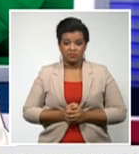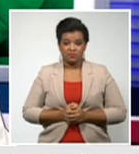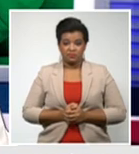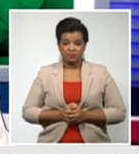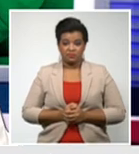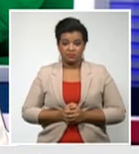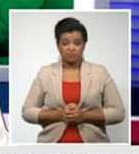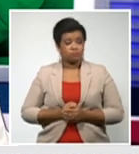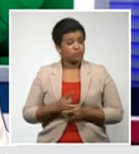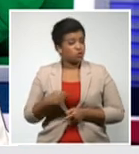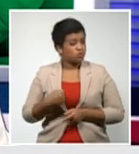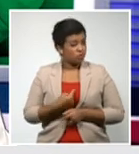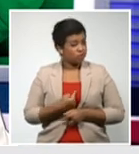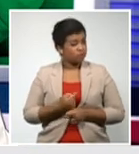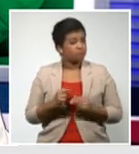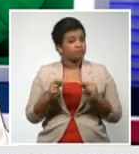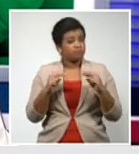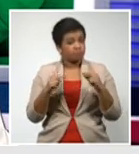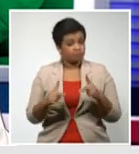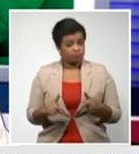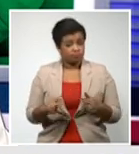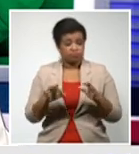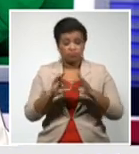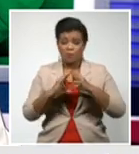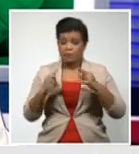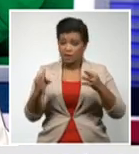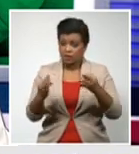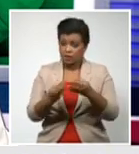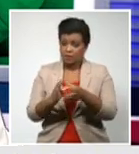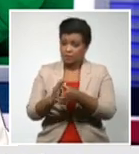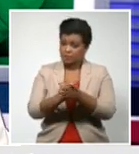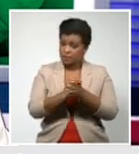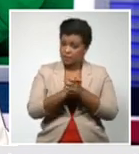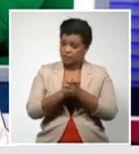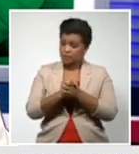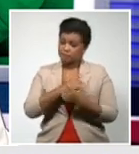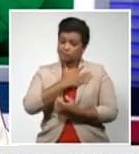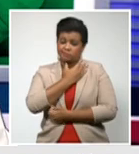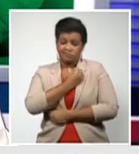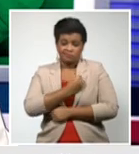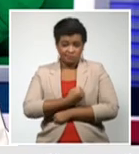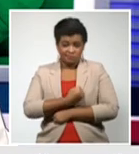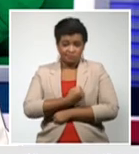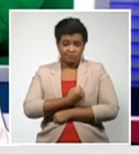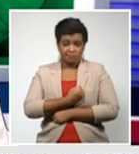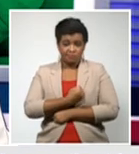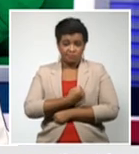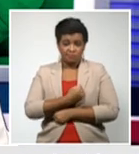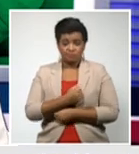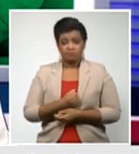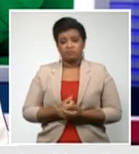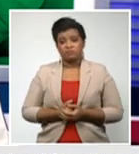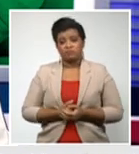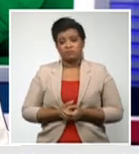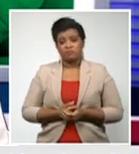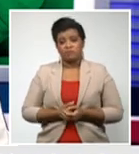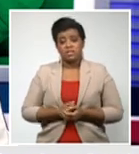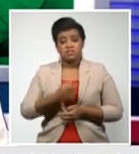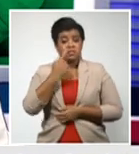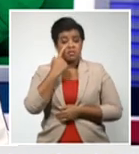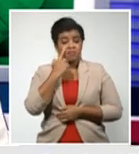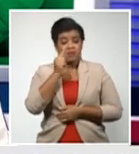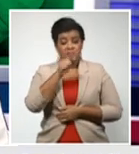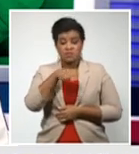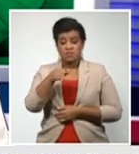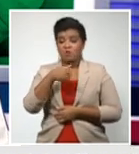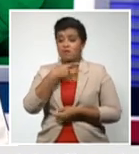Reiteramos nuestras condolencias a sus familiares, amistades, y realmente es un indicador que